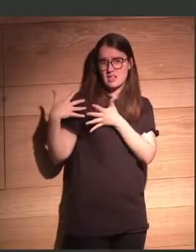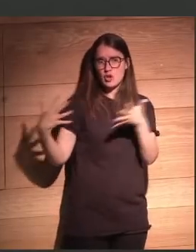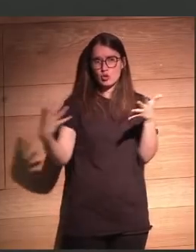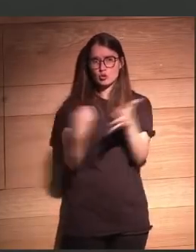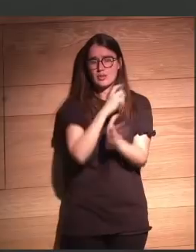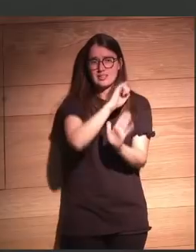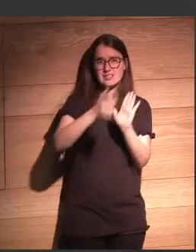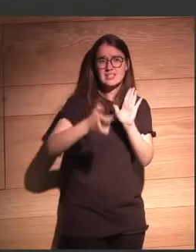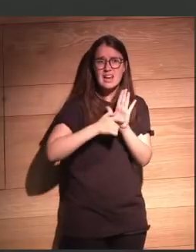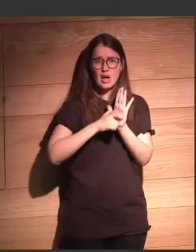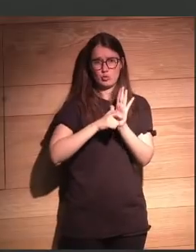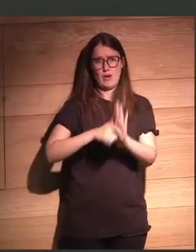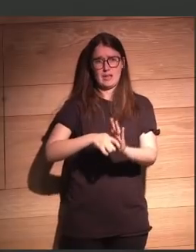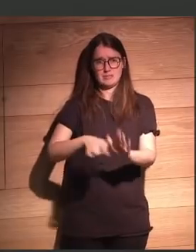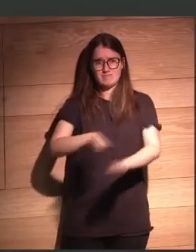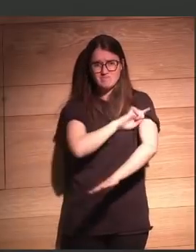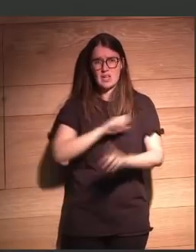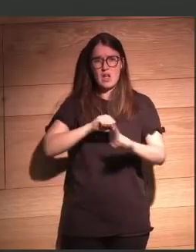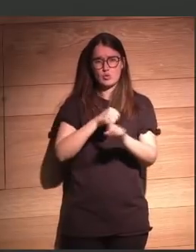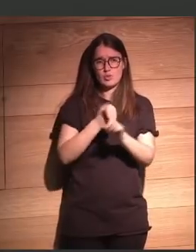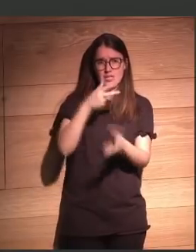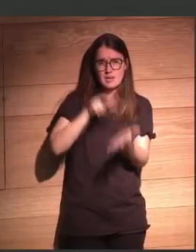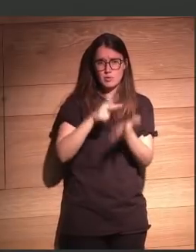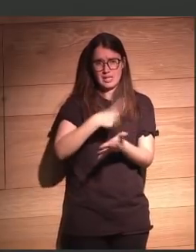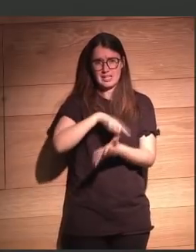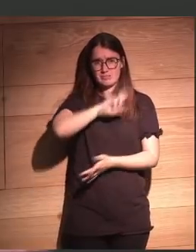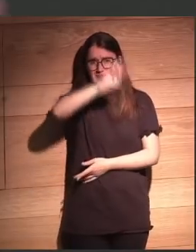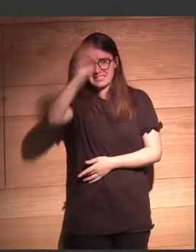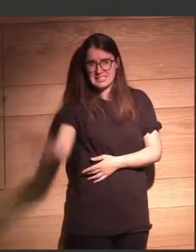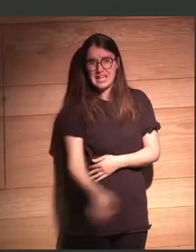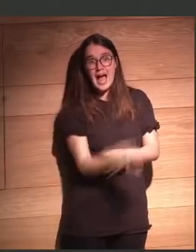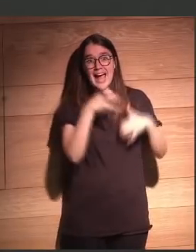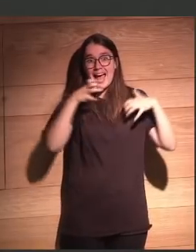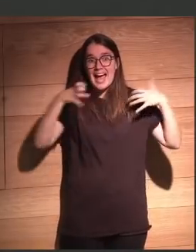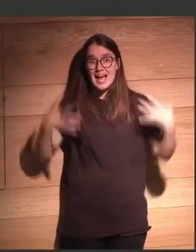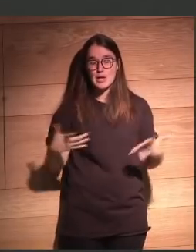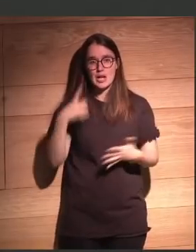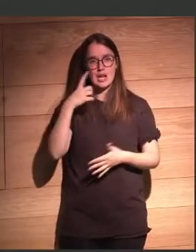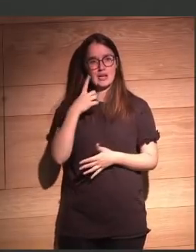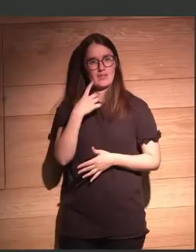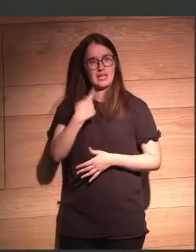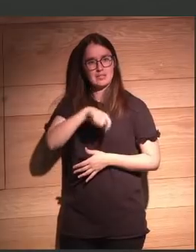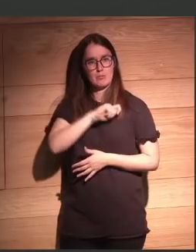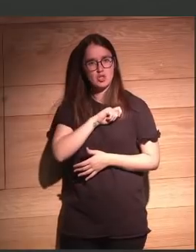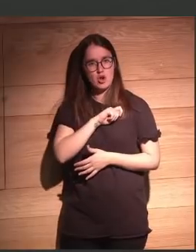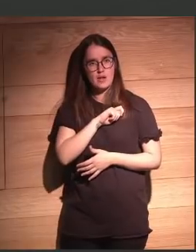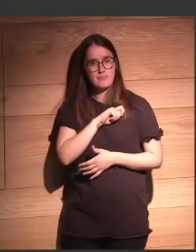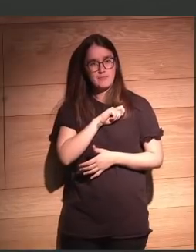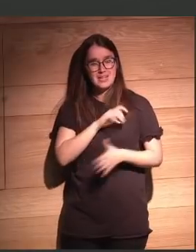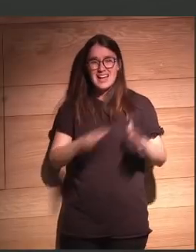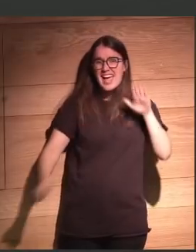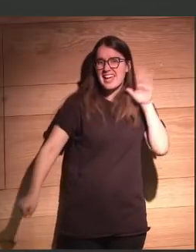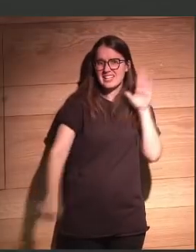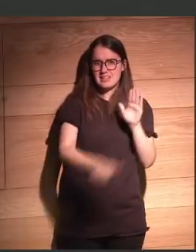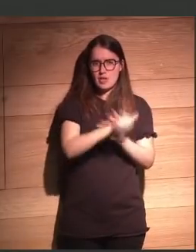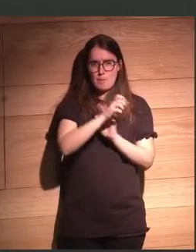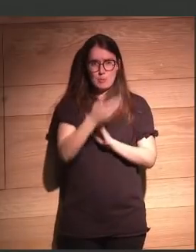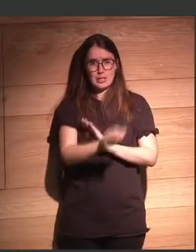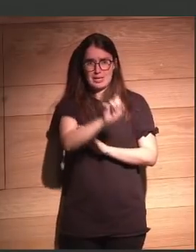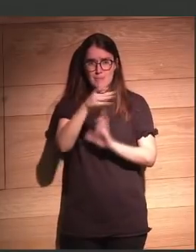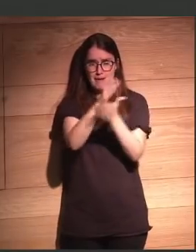todas aquellas cláusulas abusivas en nuestras hipotecas, etcétera. Pues bueno, ahora la banca española, la gran estafadora de este